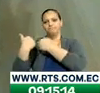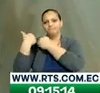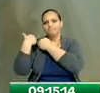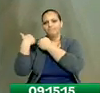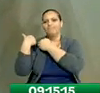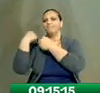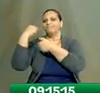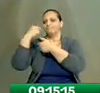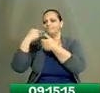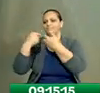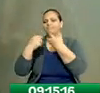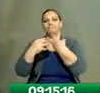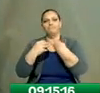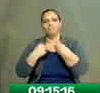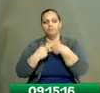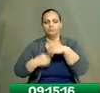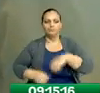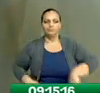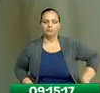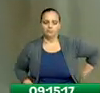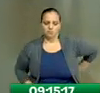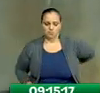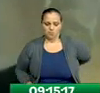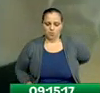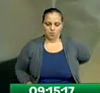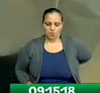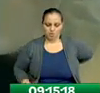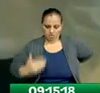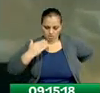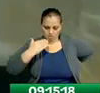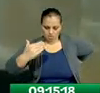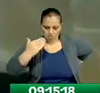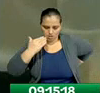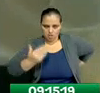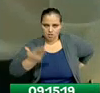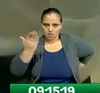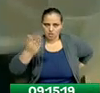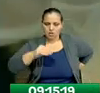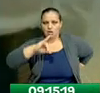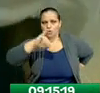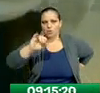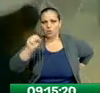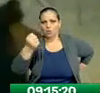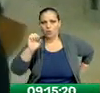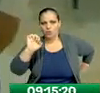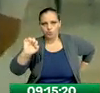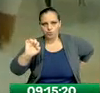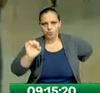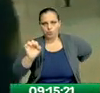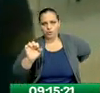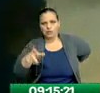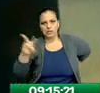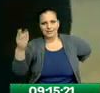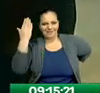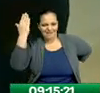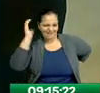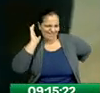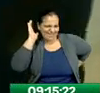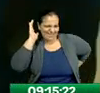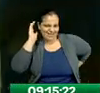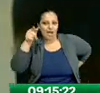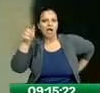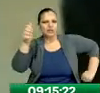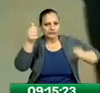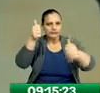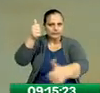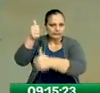venido haciendo hasta el día de hoy. Perfecto, muchas gracias, vicealcalde José Sánchez, vicealcalde de Guayaquil, quien ha dado a conocer los puntos básicos del